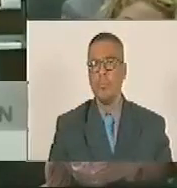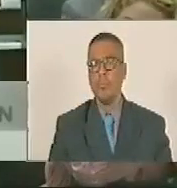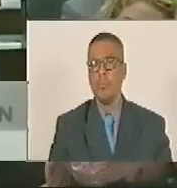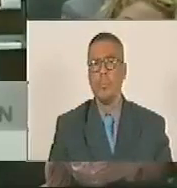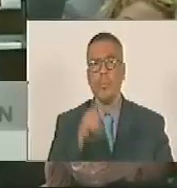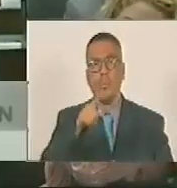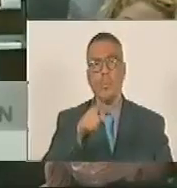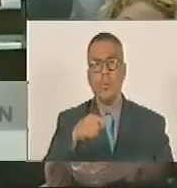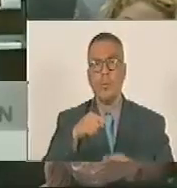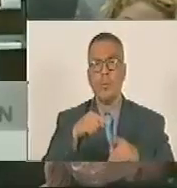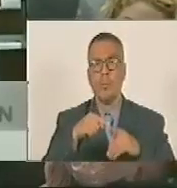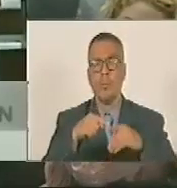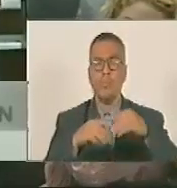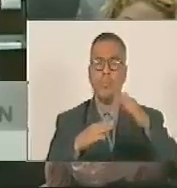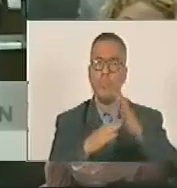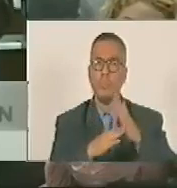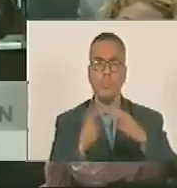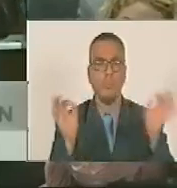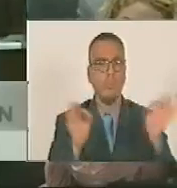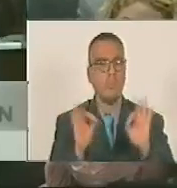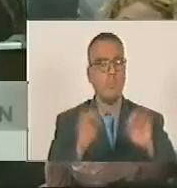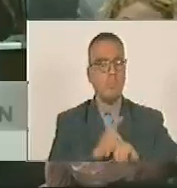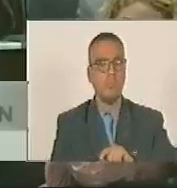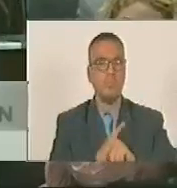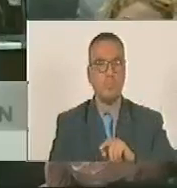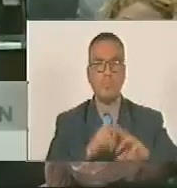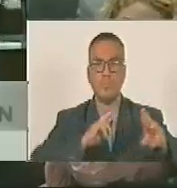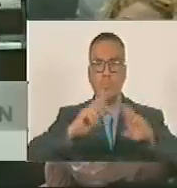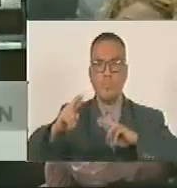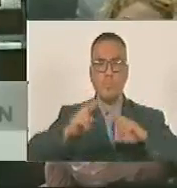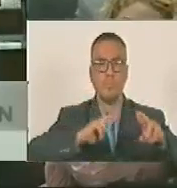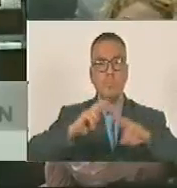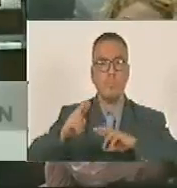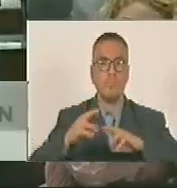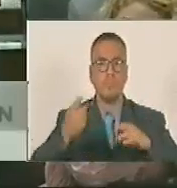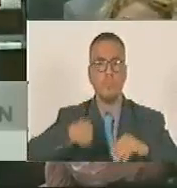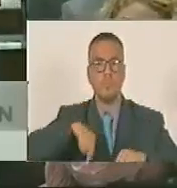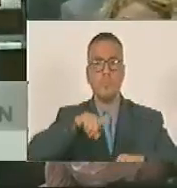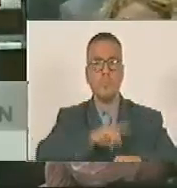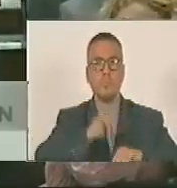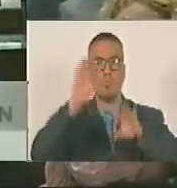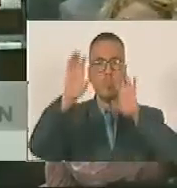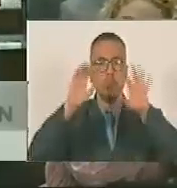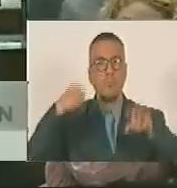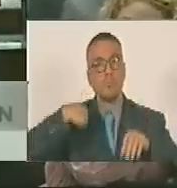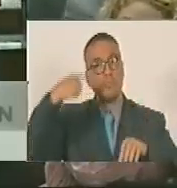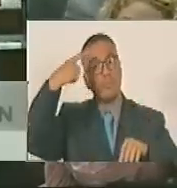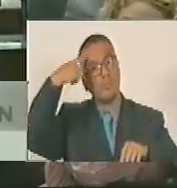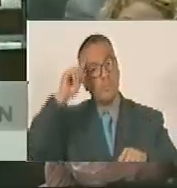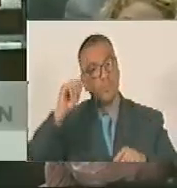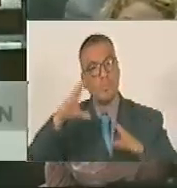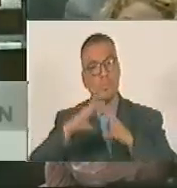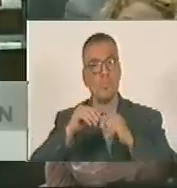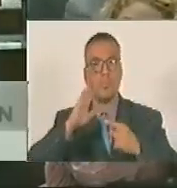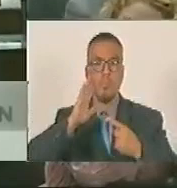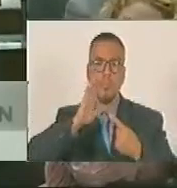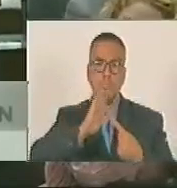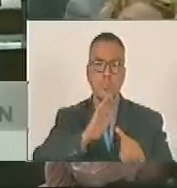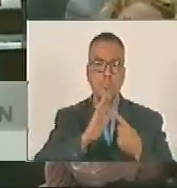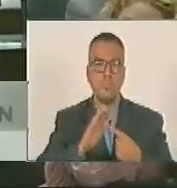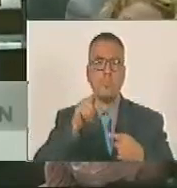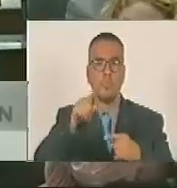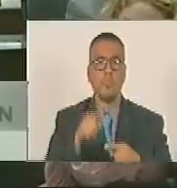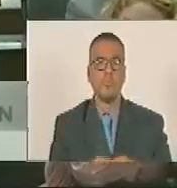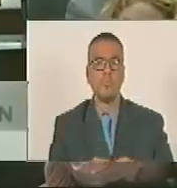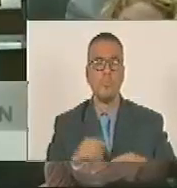no se ha limitado ni por un momento en las relaciones con nuestro país, a pesar de las presiones y a pesar incluso de